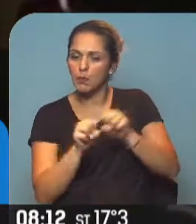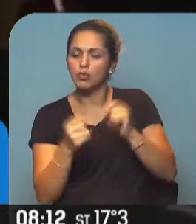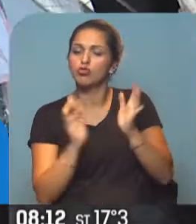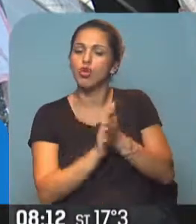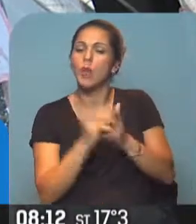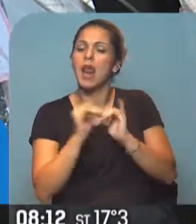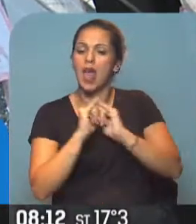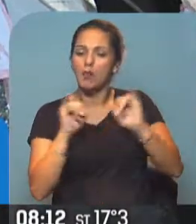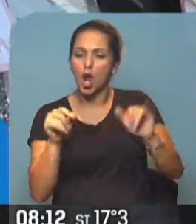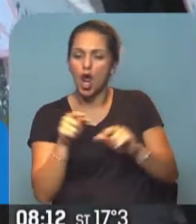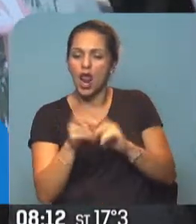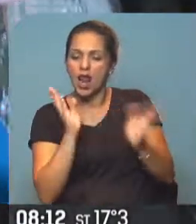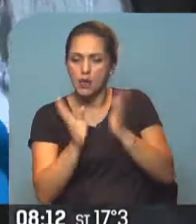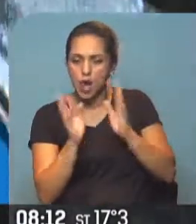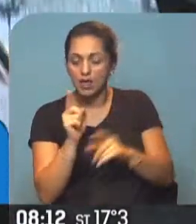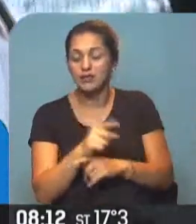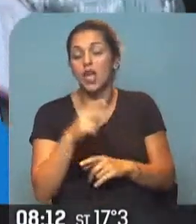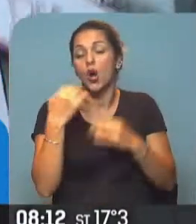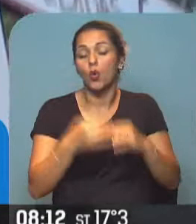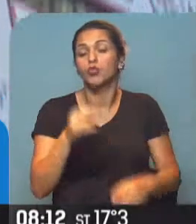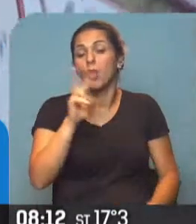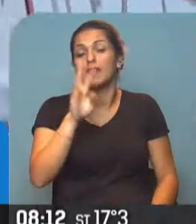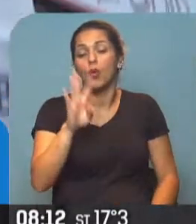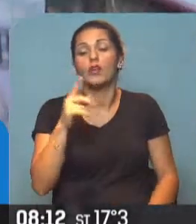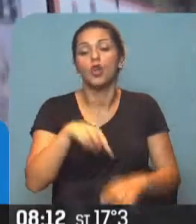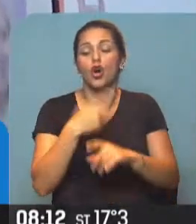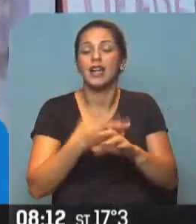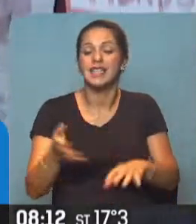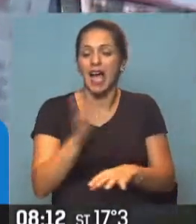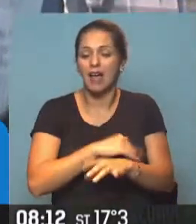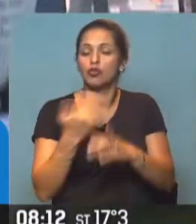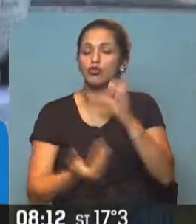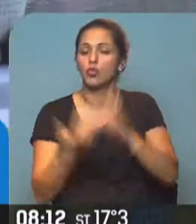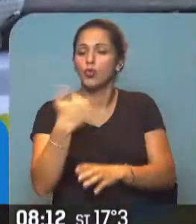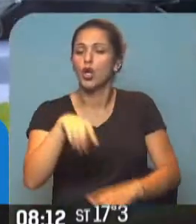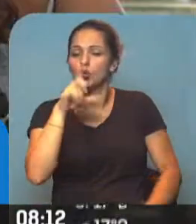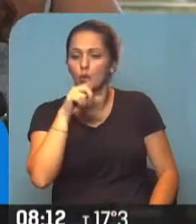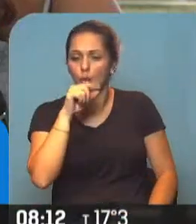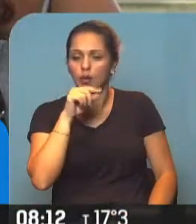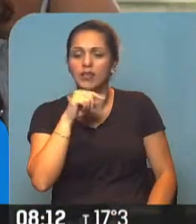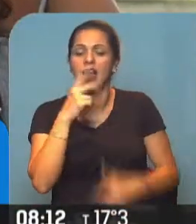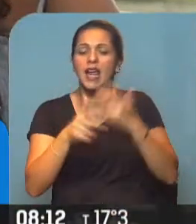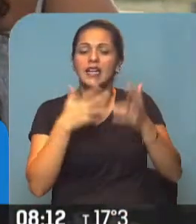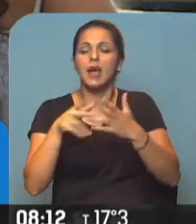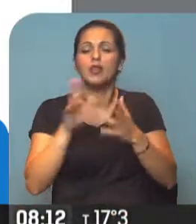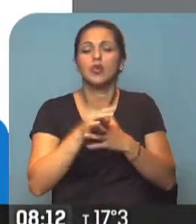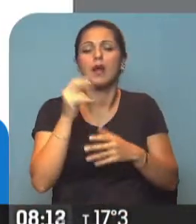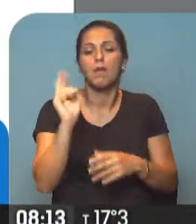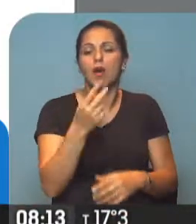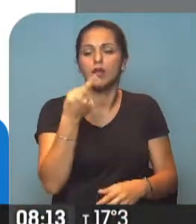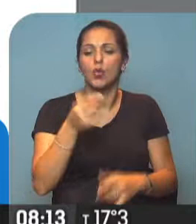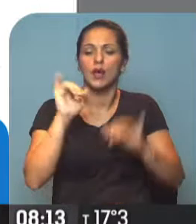municipio. 24 horas antes de su asesinato, publicó un tuit haciendo referencia a la muerte de un